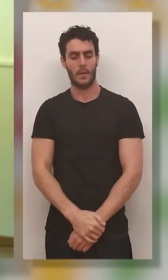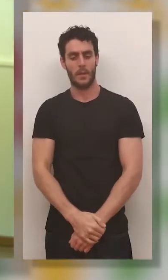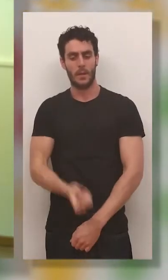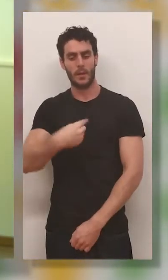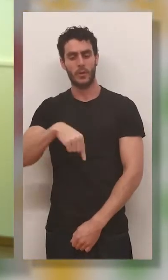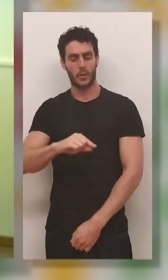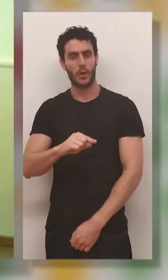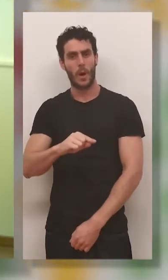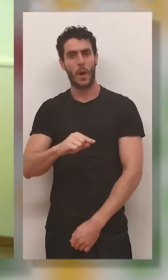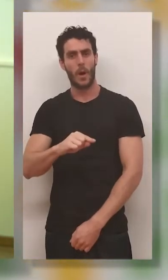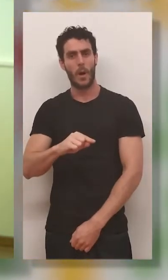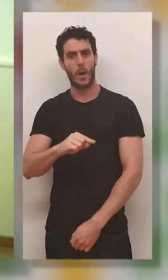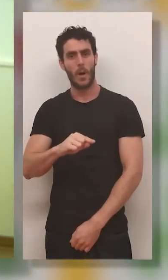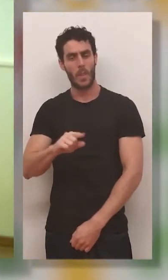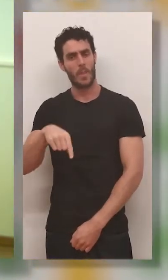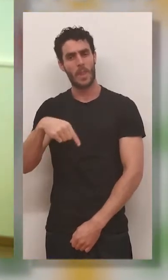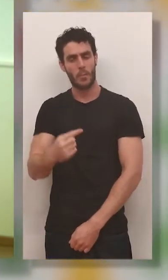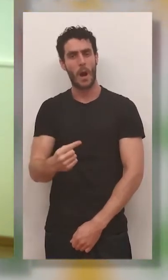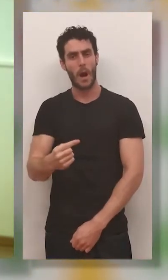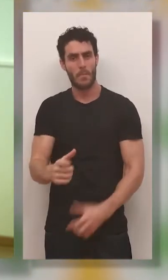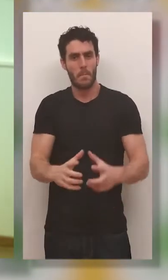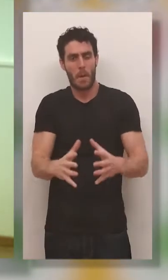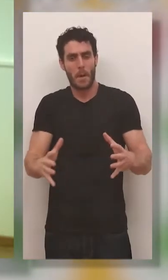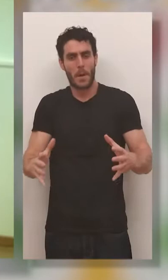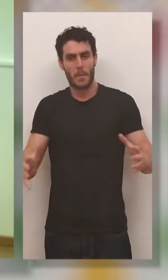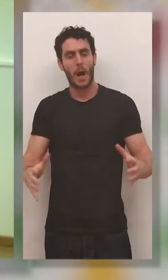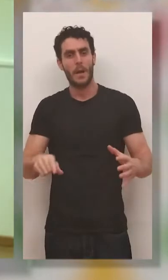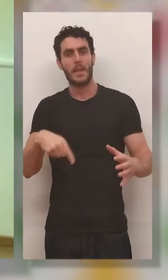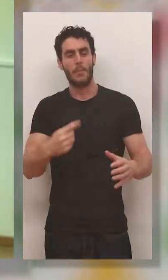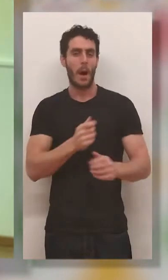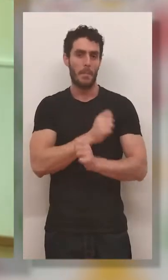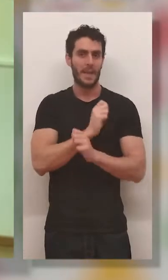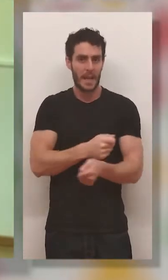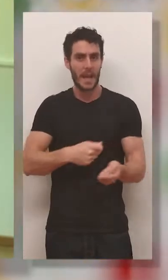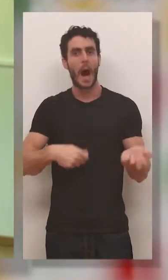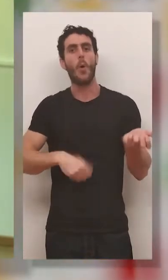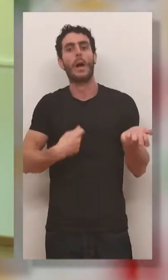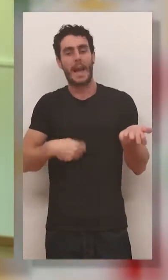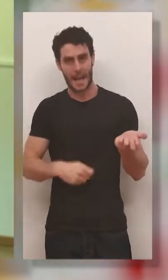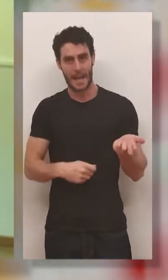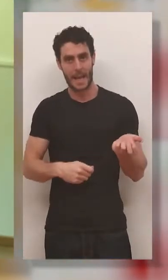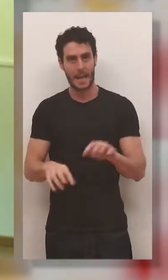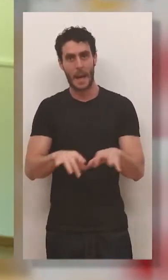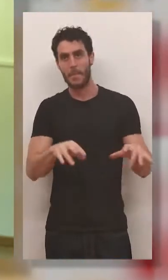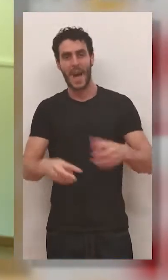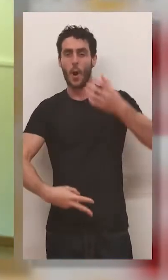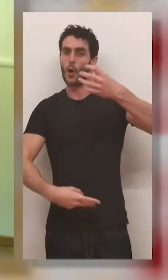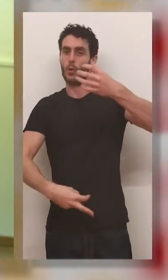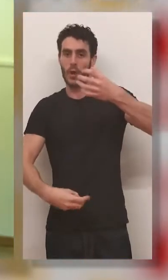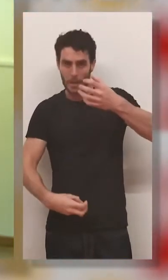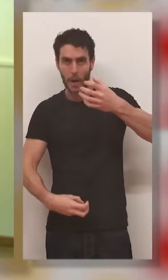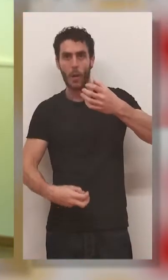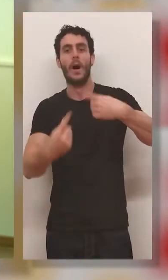ampliamos y ya empezamos a dar clases de batería, de ukelele, de piano, de contrabajo, de armonía,